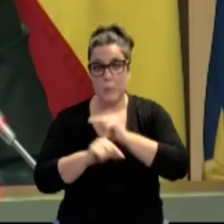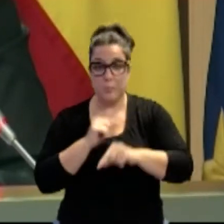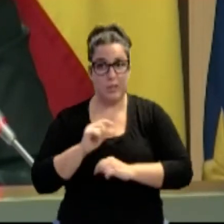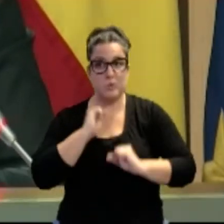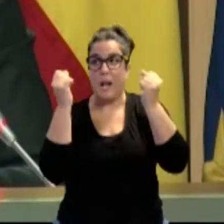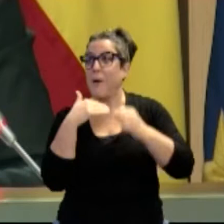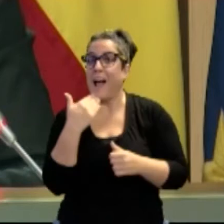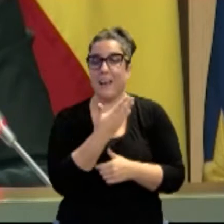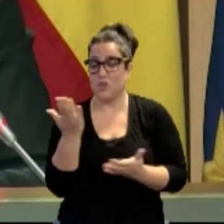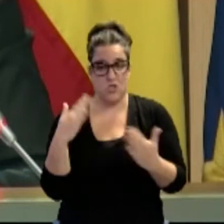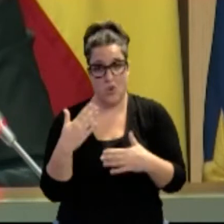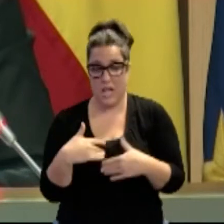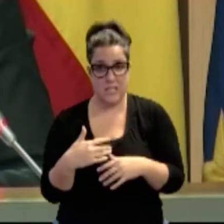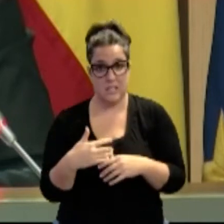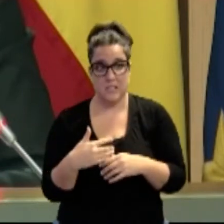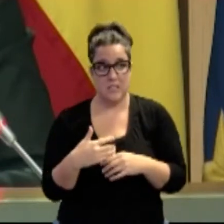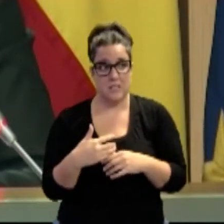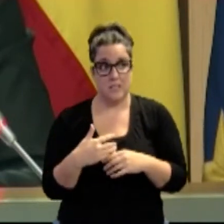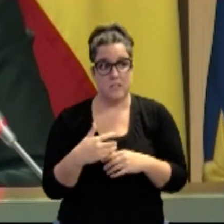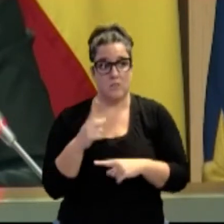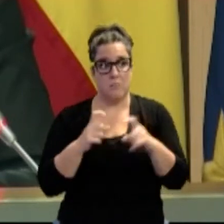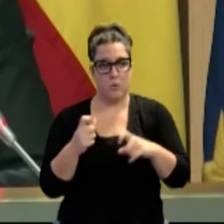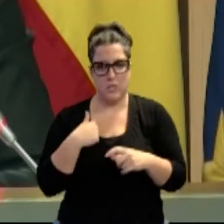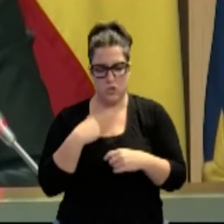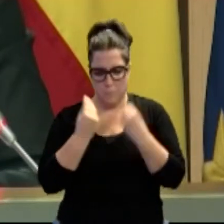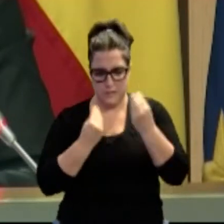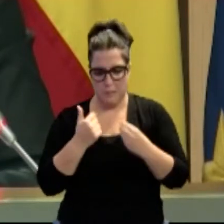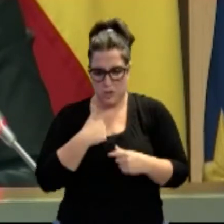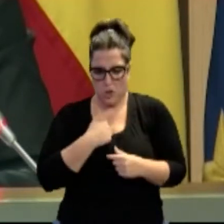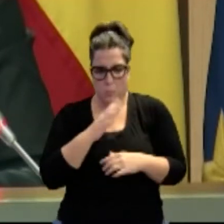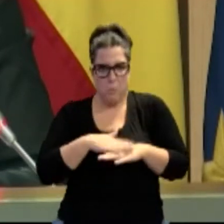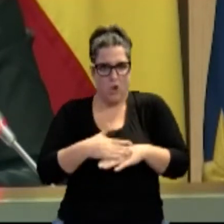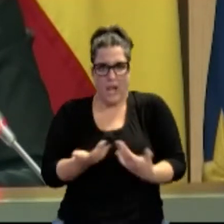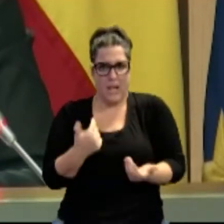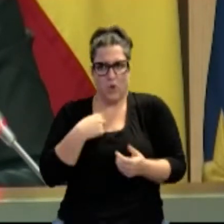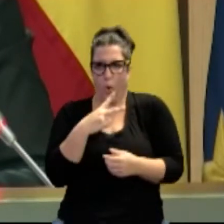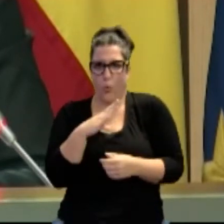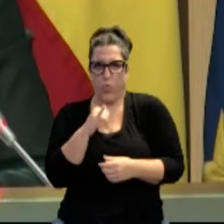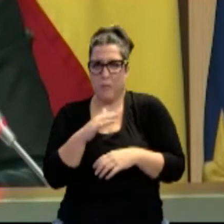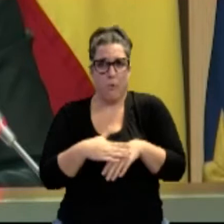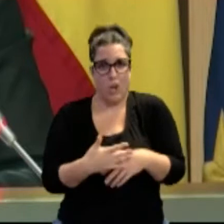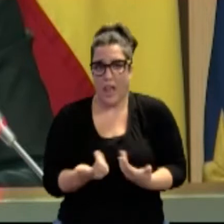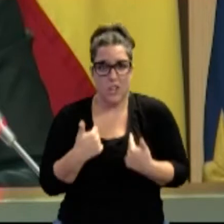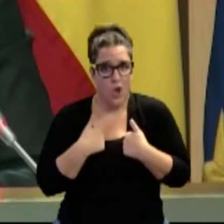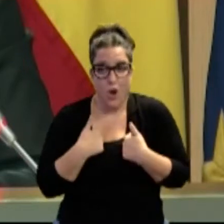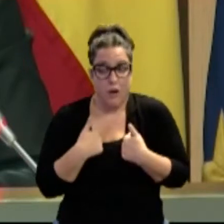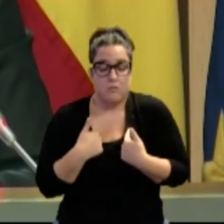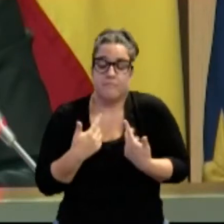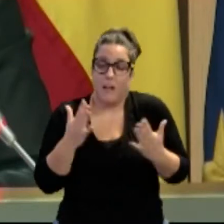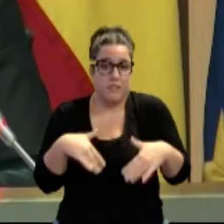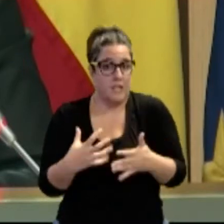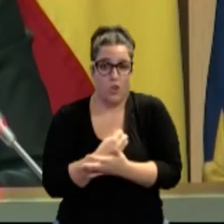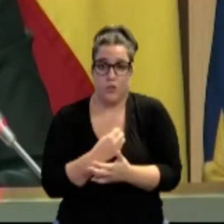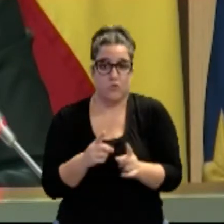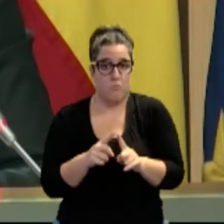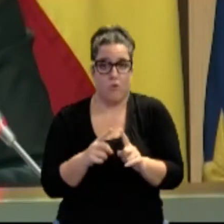nadie. Una de las preguntas que me vino es ¿por qué a mí? Si yo no me tocaba estar en la UCI. Bueno, pues luego descubres que todos tenemos algún boleto para estar